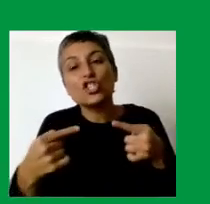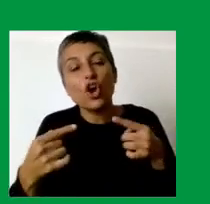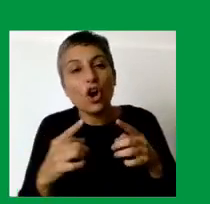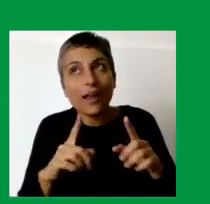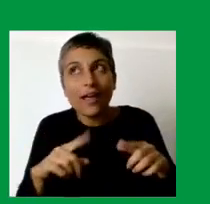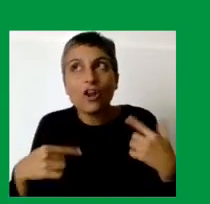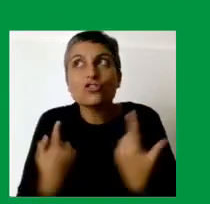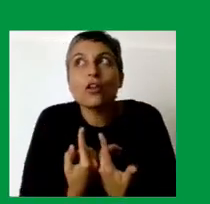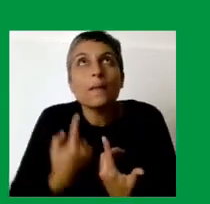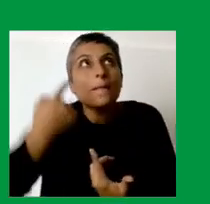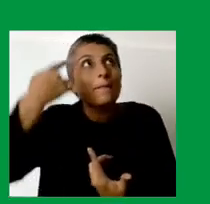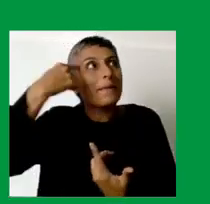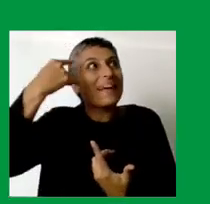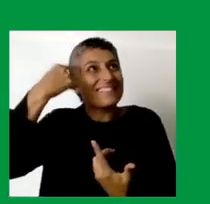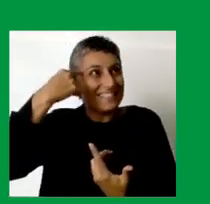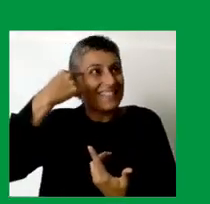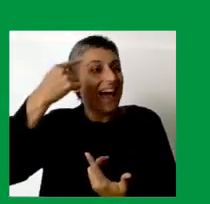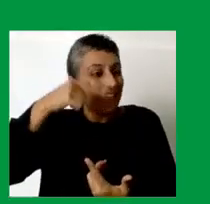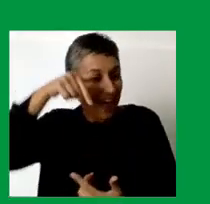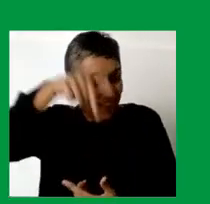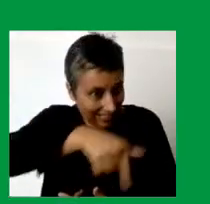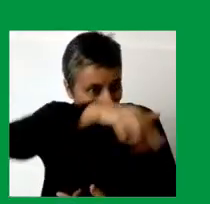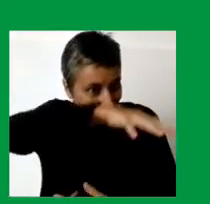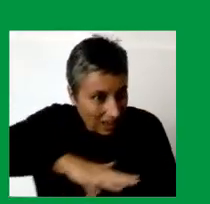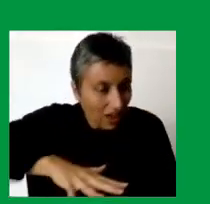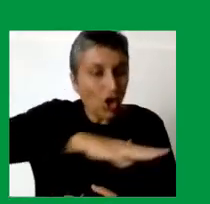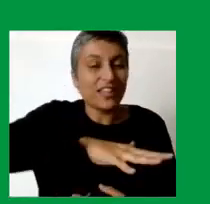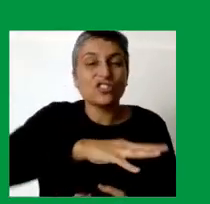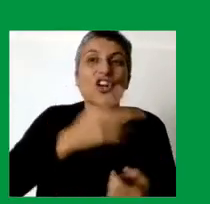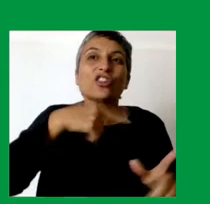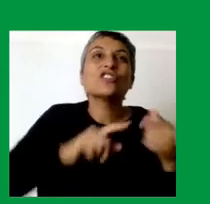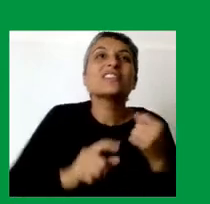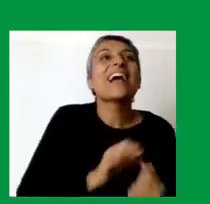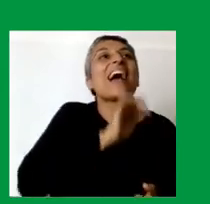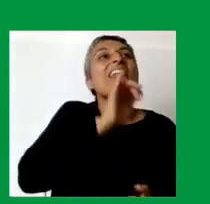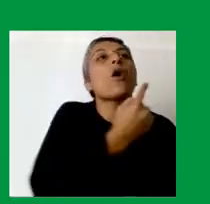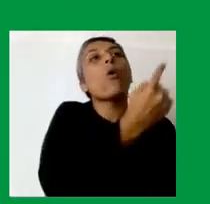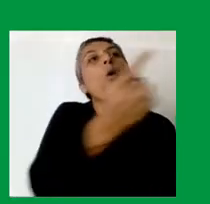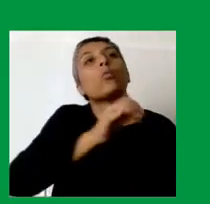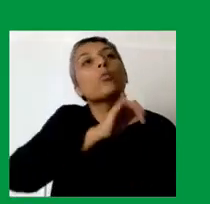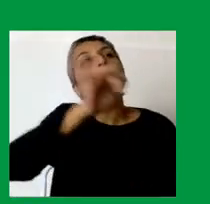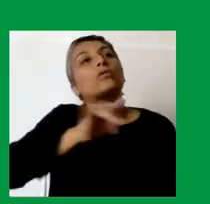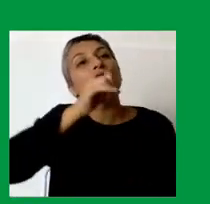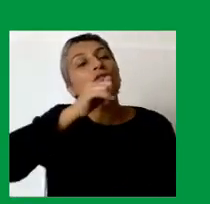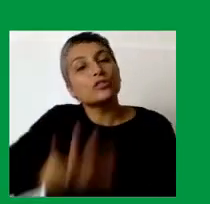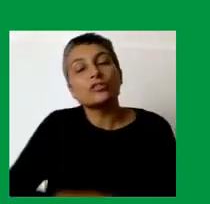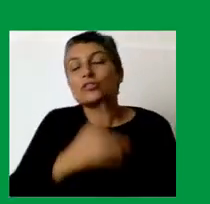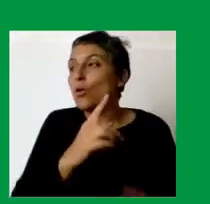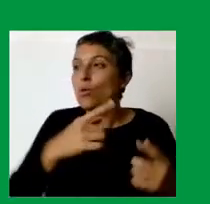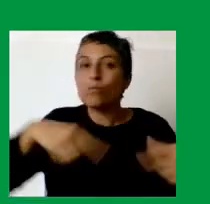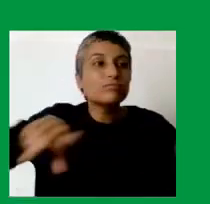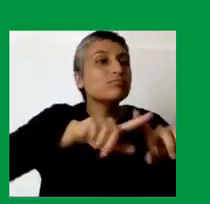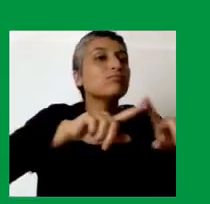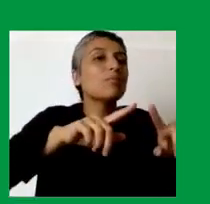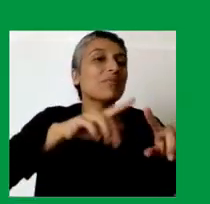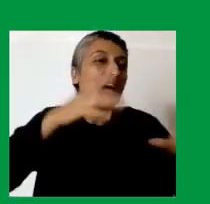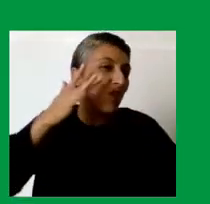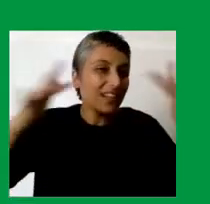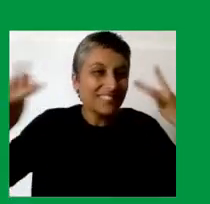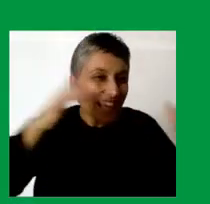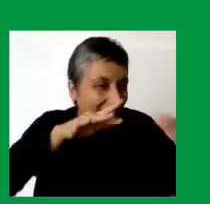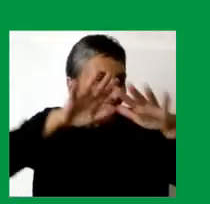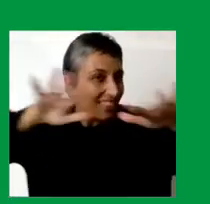ver desde lo local, ¿no? Y ahí como narramos historias propias, ¿no? Y nuestros chicos, nuestras chicas se involucran,